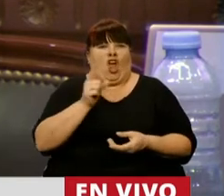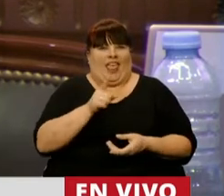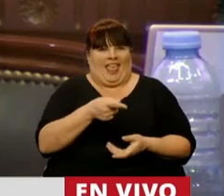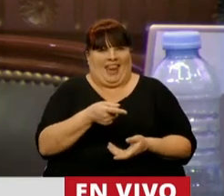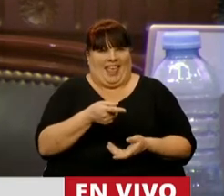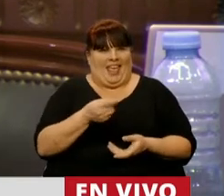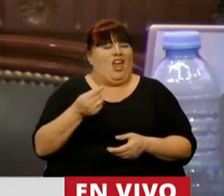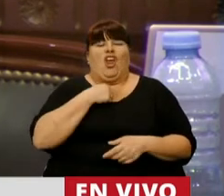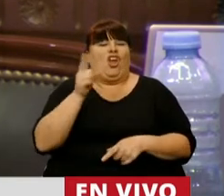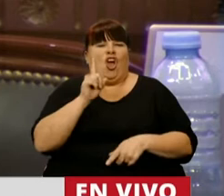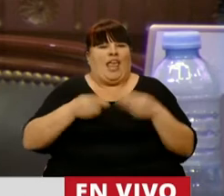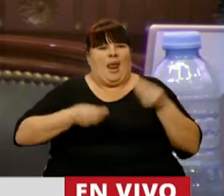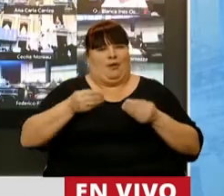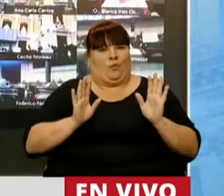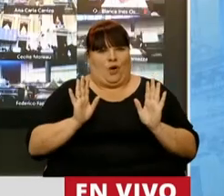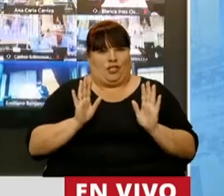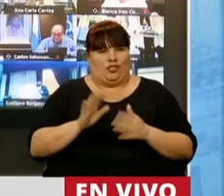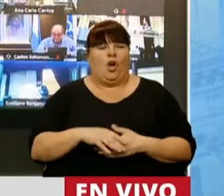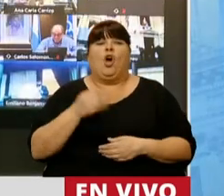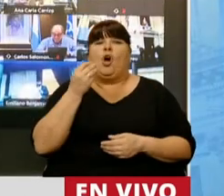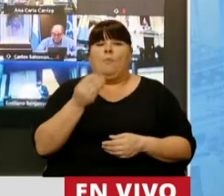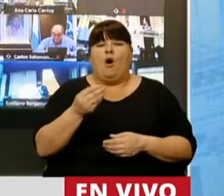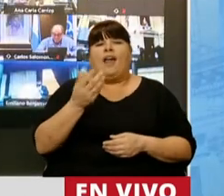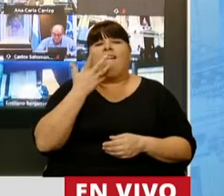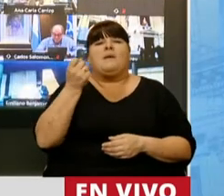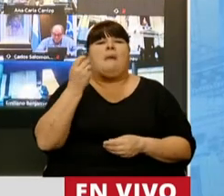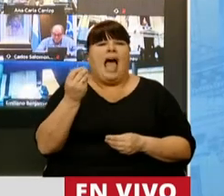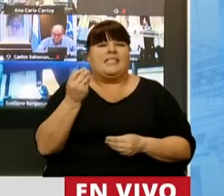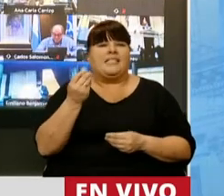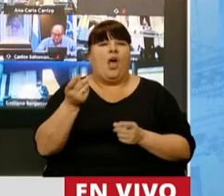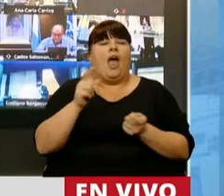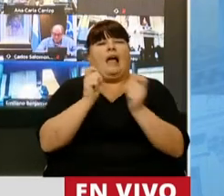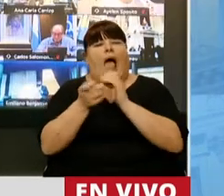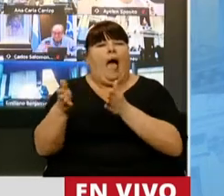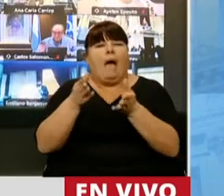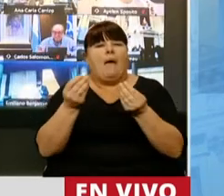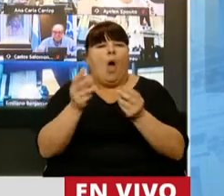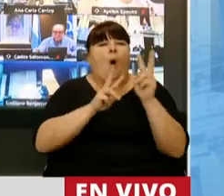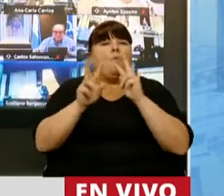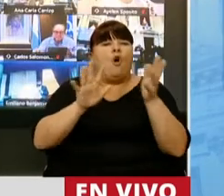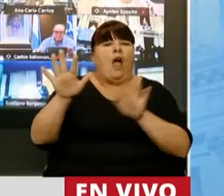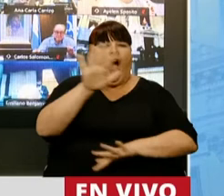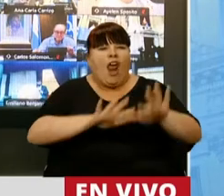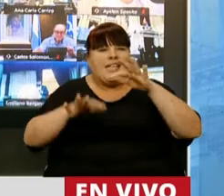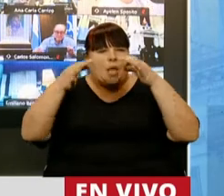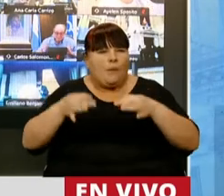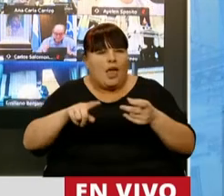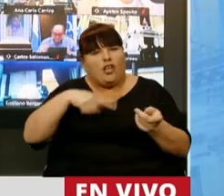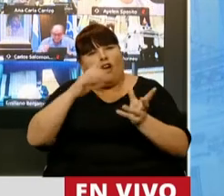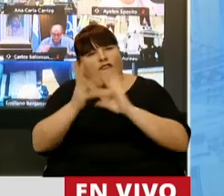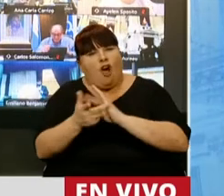quisieron, porque no lo quisieron tener, porque eligieron reconducir, porque eligieron reorganizar, porque